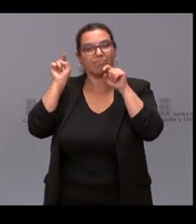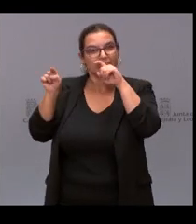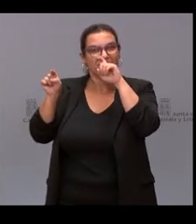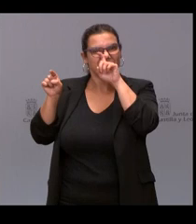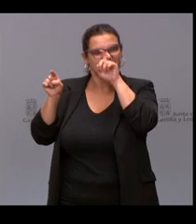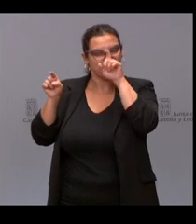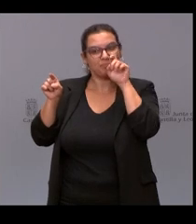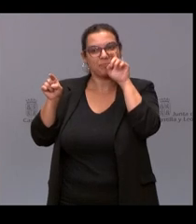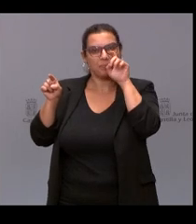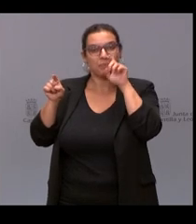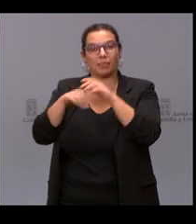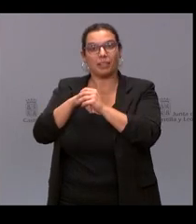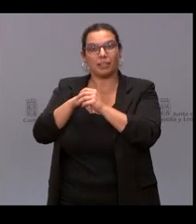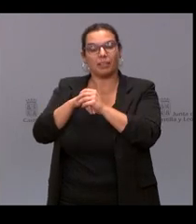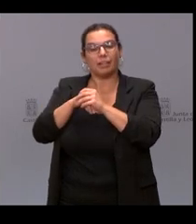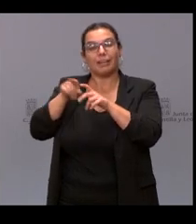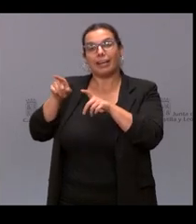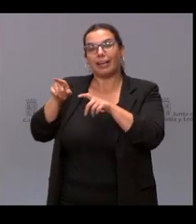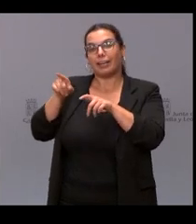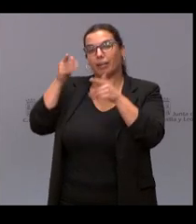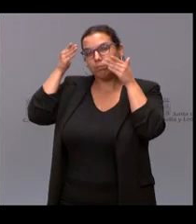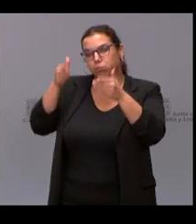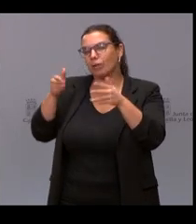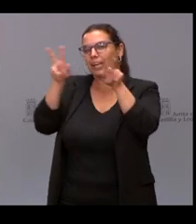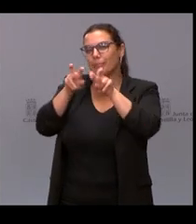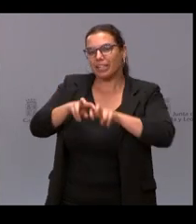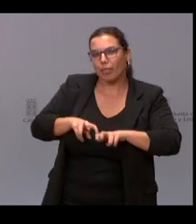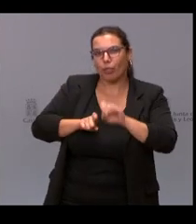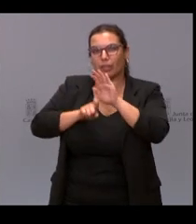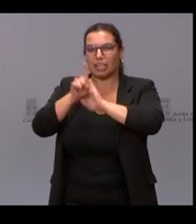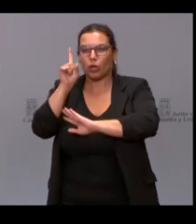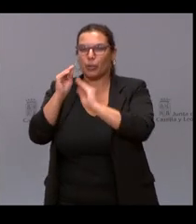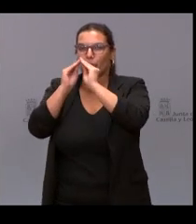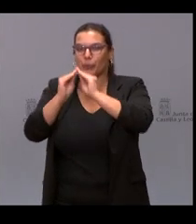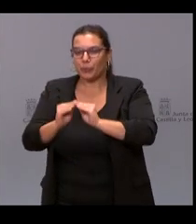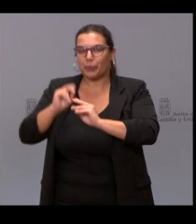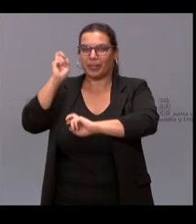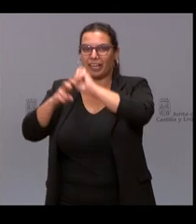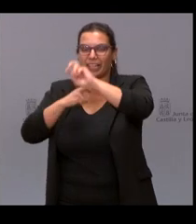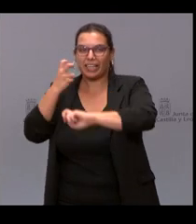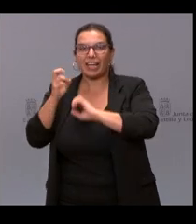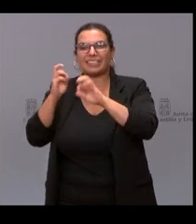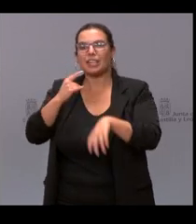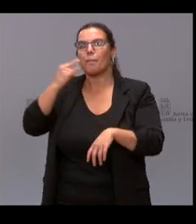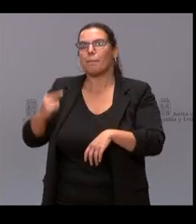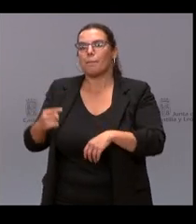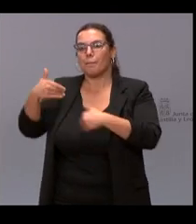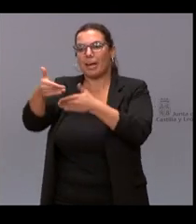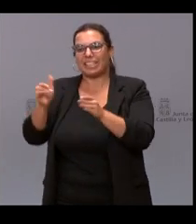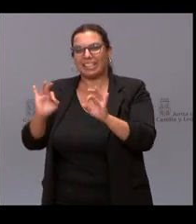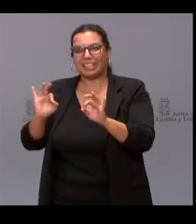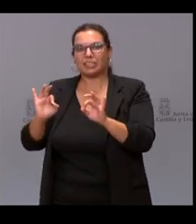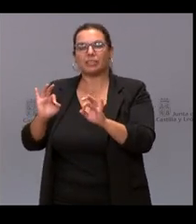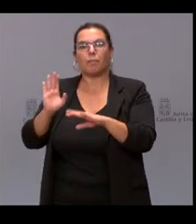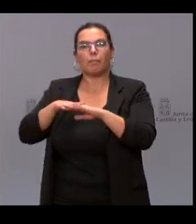su actividad en la investigación, en el desarrollo, en la fabricación y el reciclaje de baterías específicas